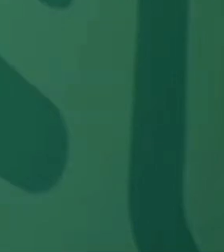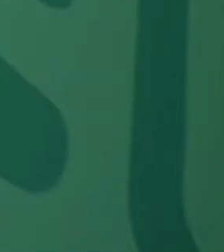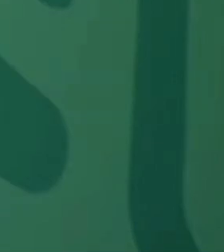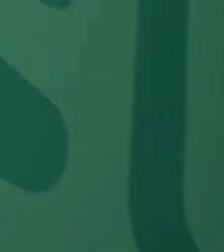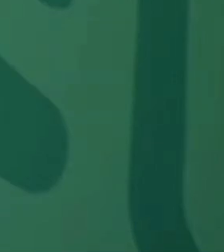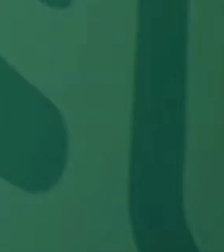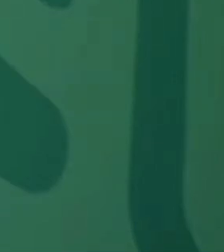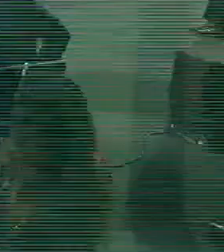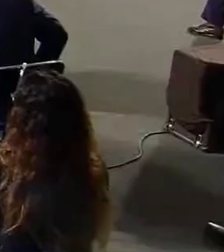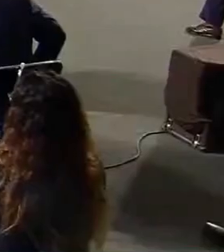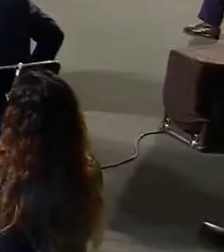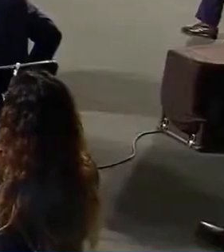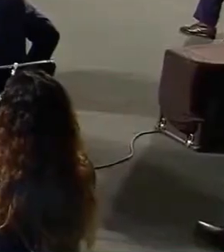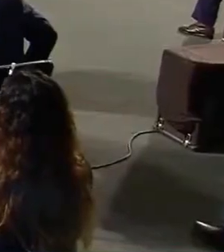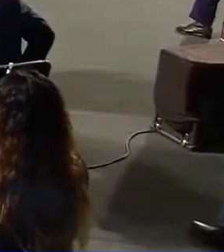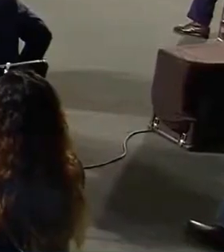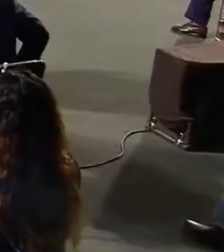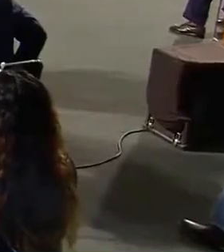el campo,